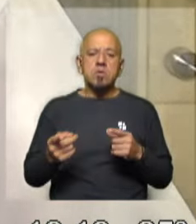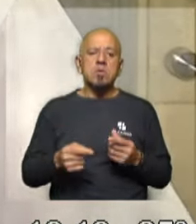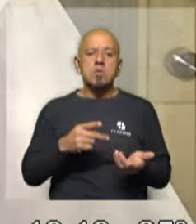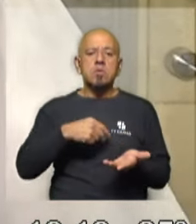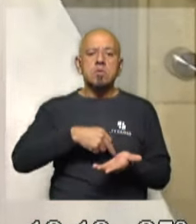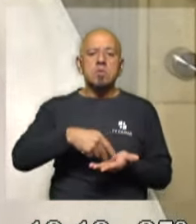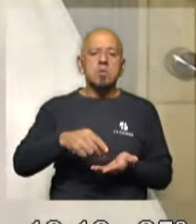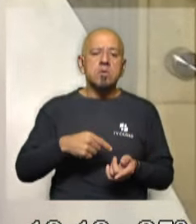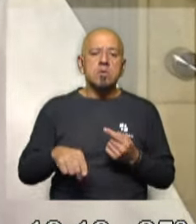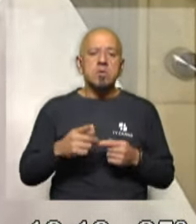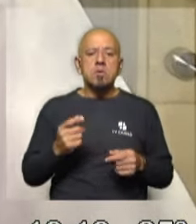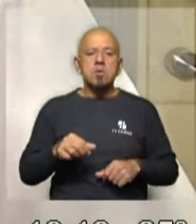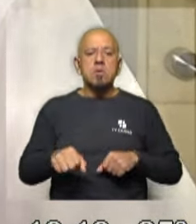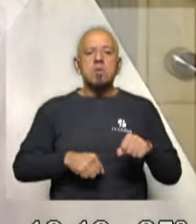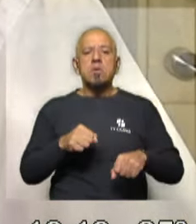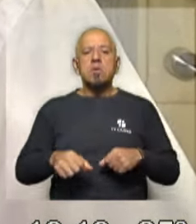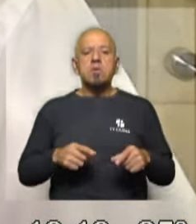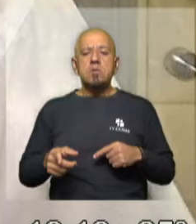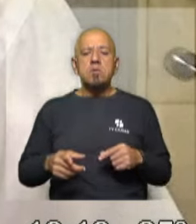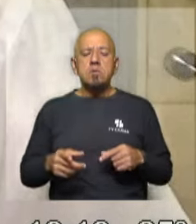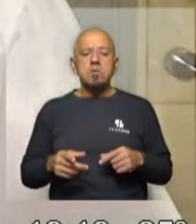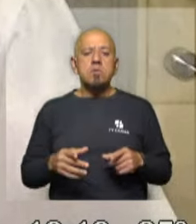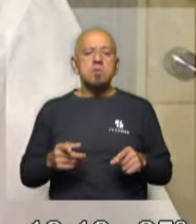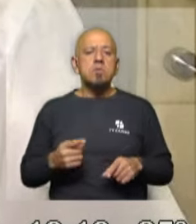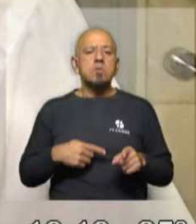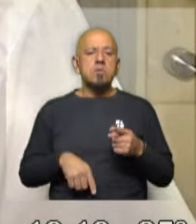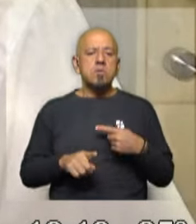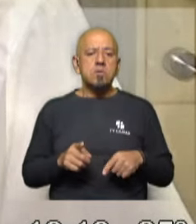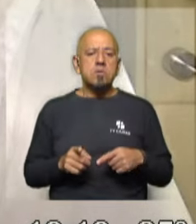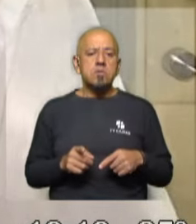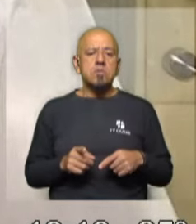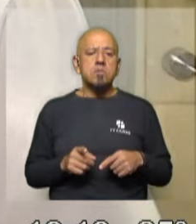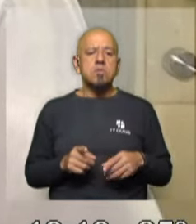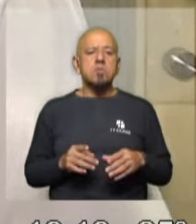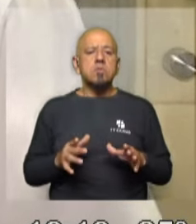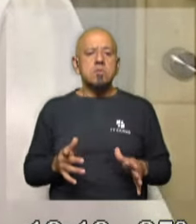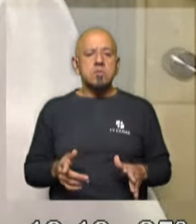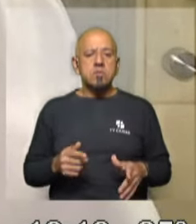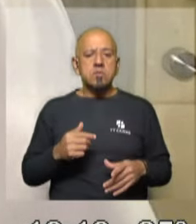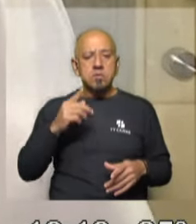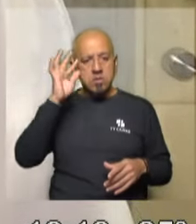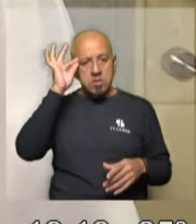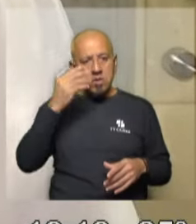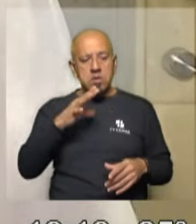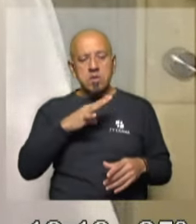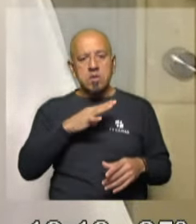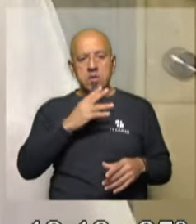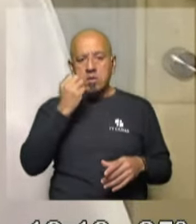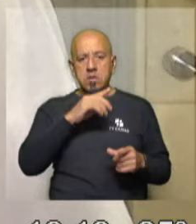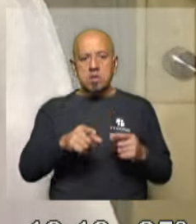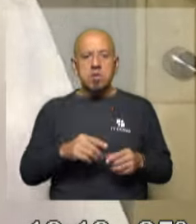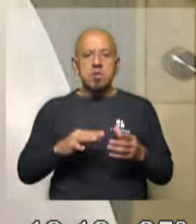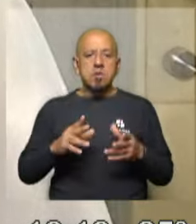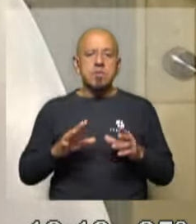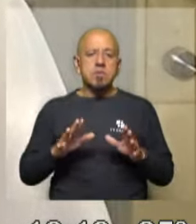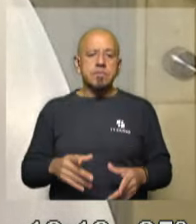en la mitad de la cuadra, el ciclista pasa exactamente lo mismo. Entonces, creo que hay que mejorar las dos cosas, pero lo que hay que mejorar es la